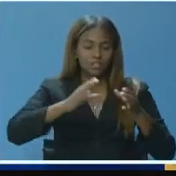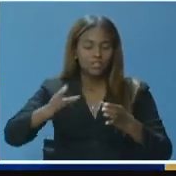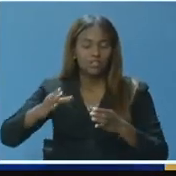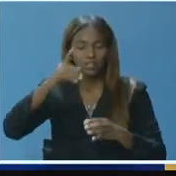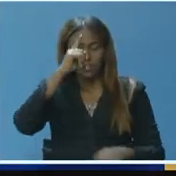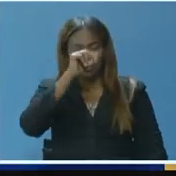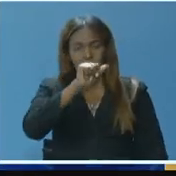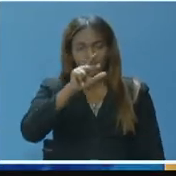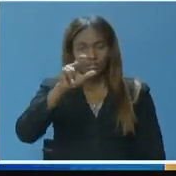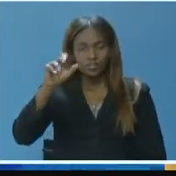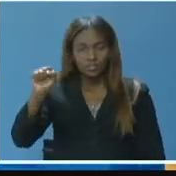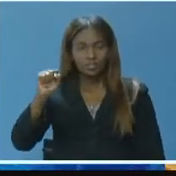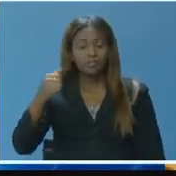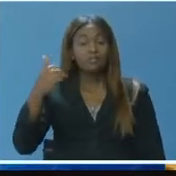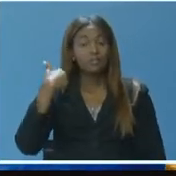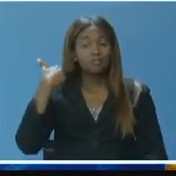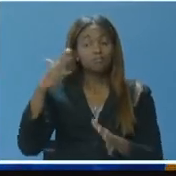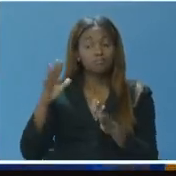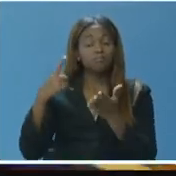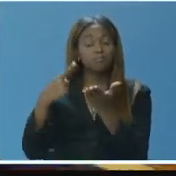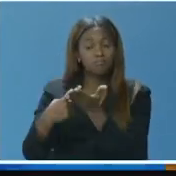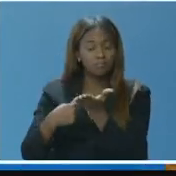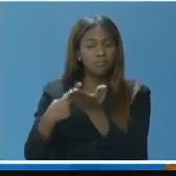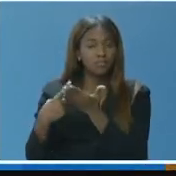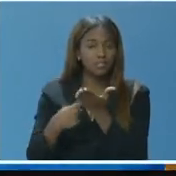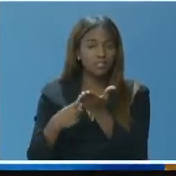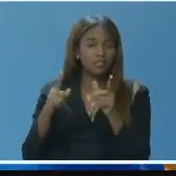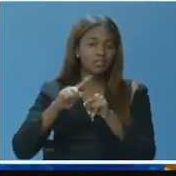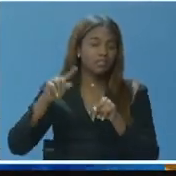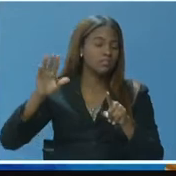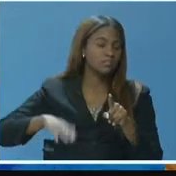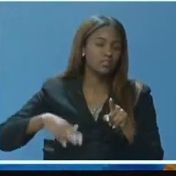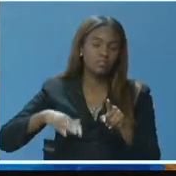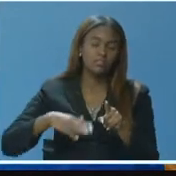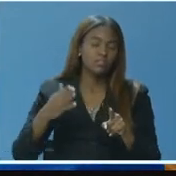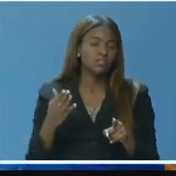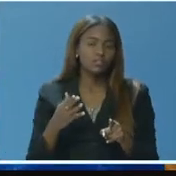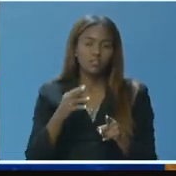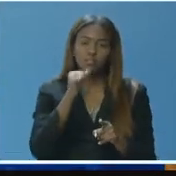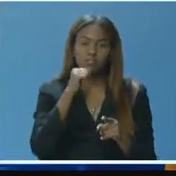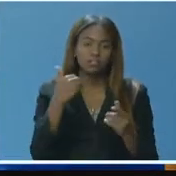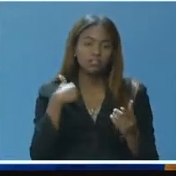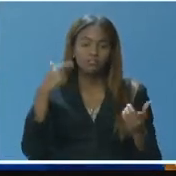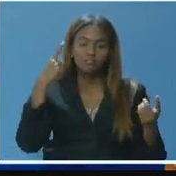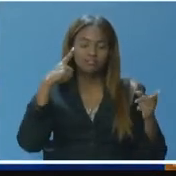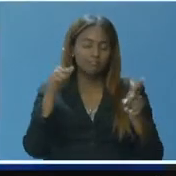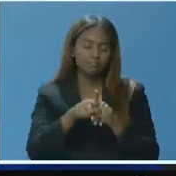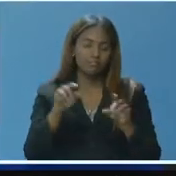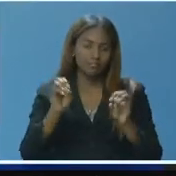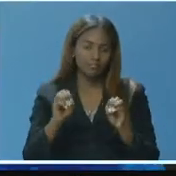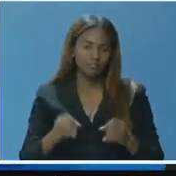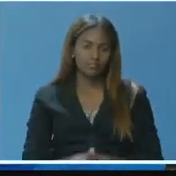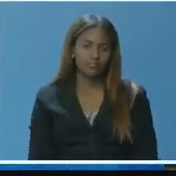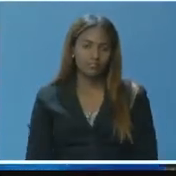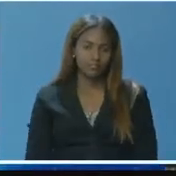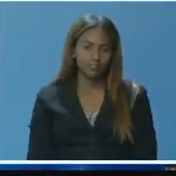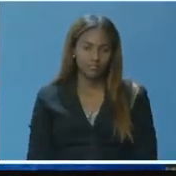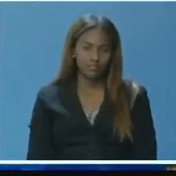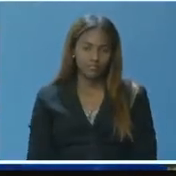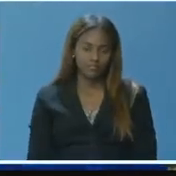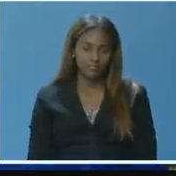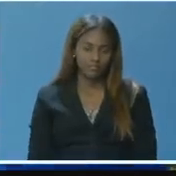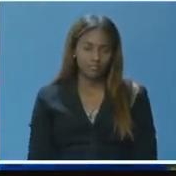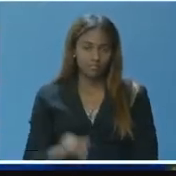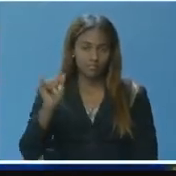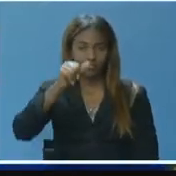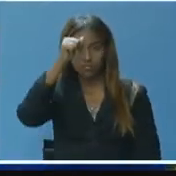Han habido aproximaciones, pero todavía no tenemos un consenso. Y es que